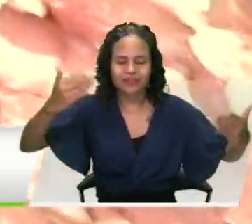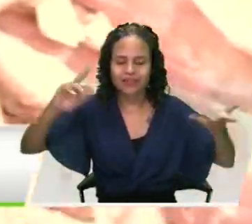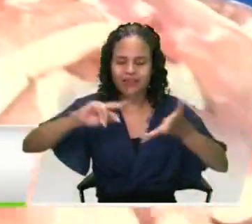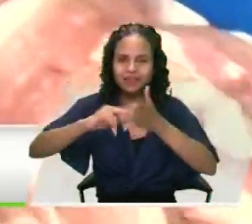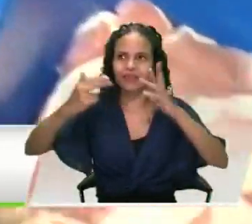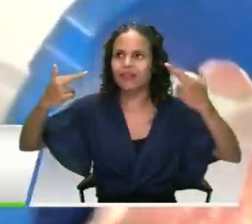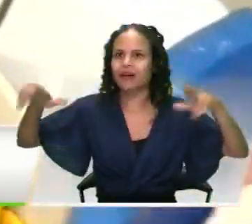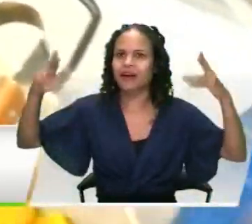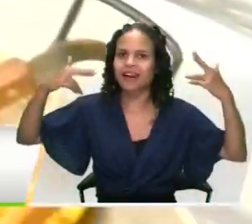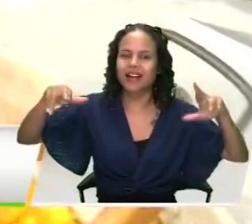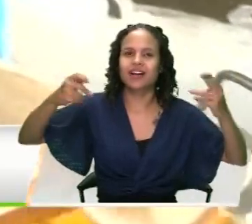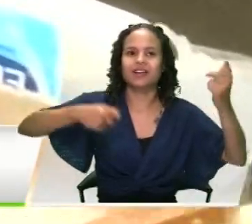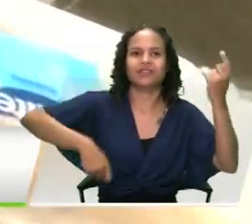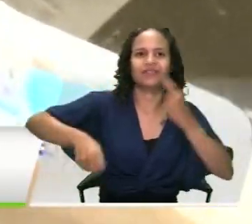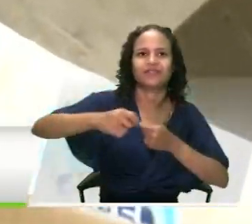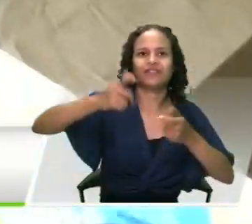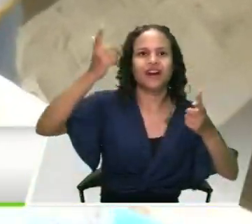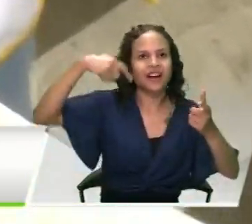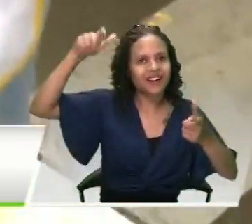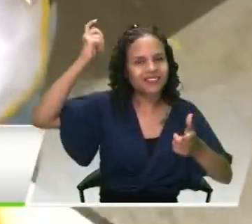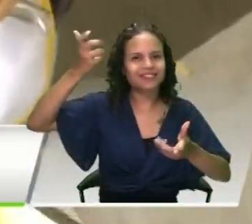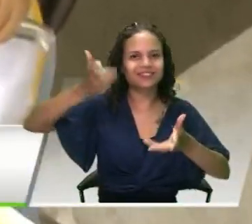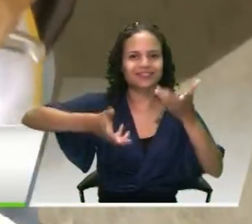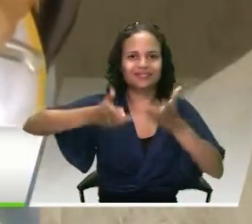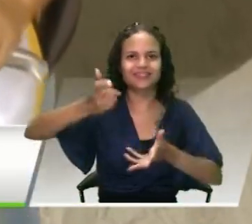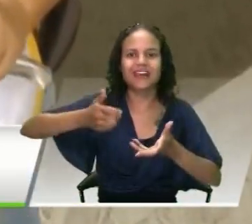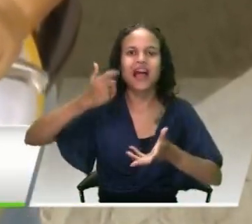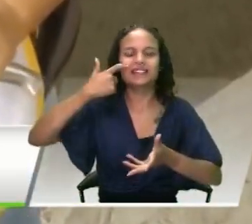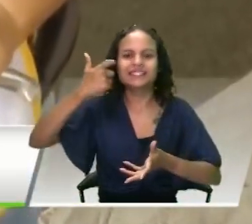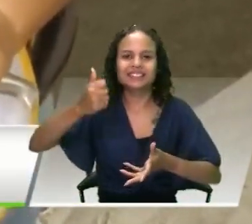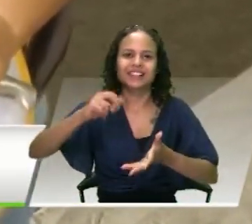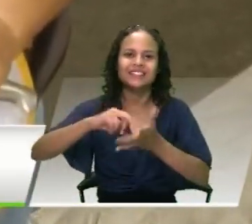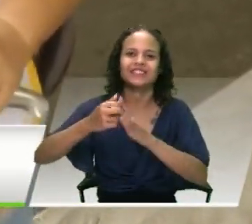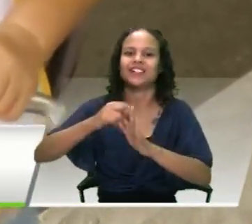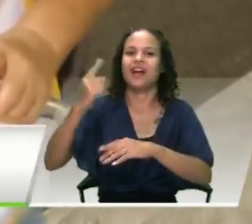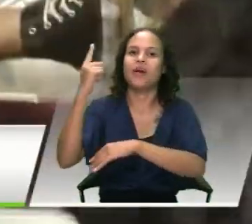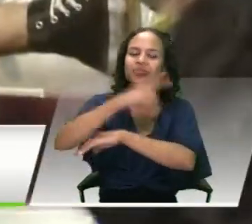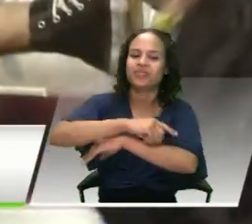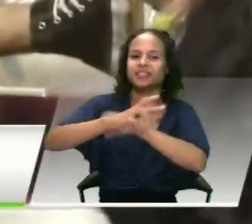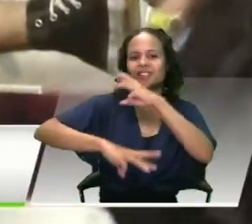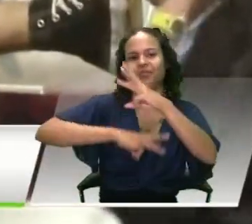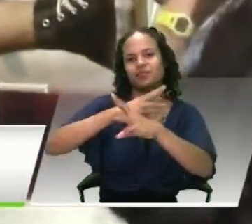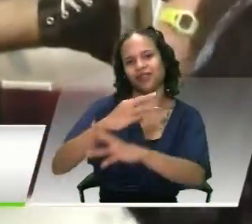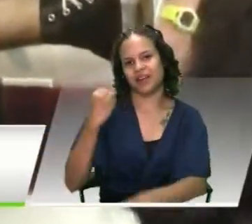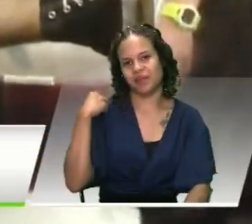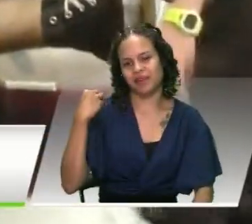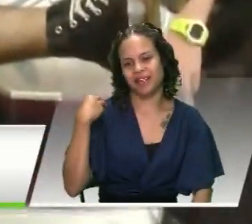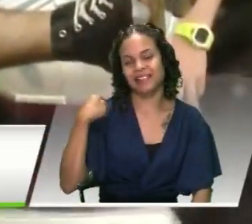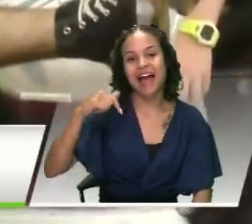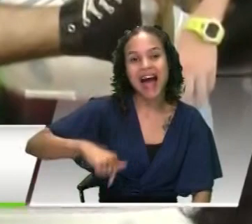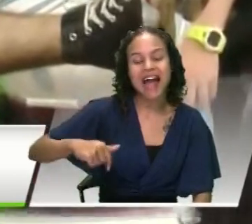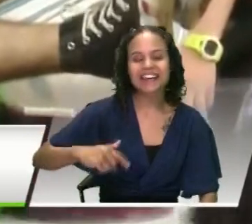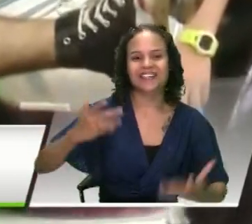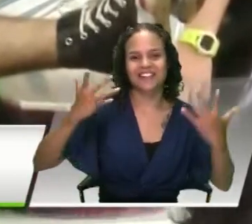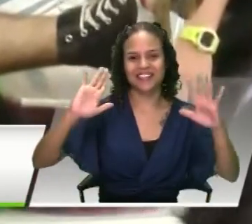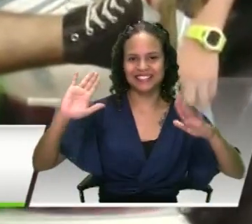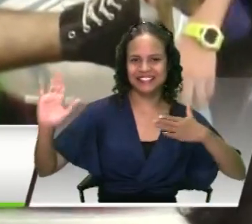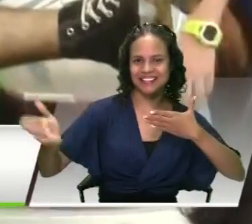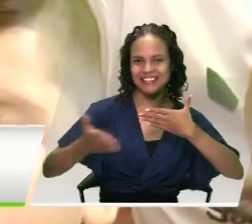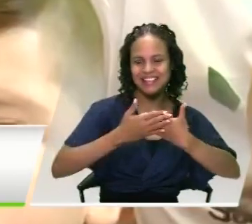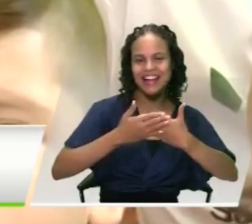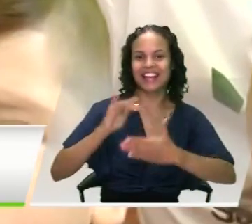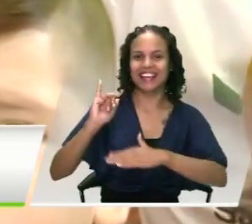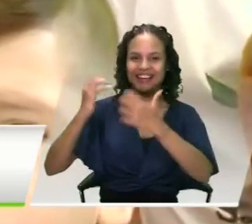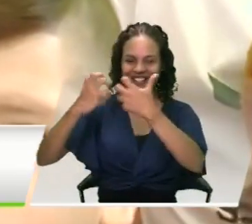oferta gastronómica para disfrutar el Día Mundial de la Pereza en este cierre de las tradicionales fiestas de la industria, la